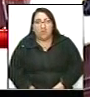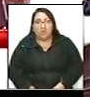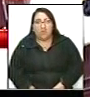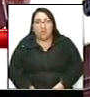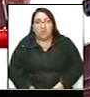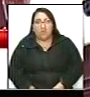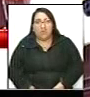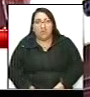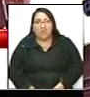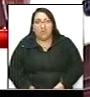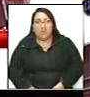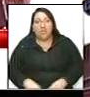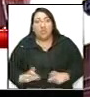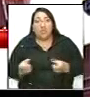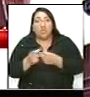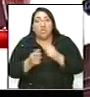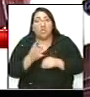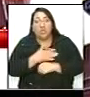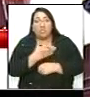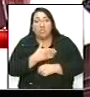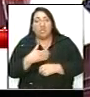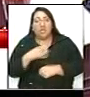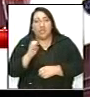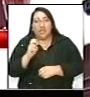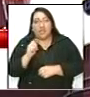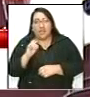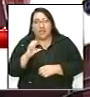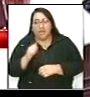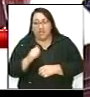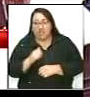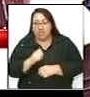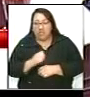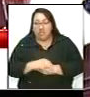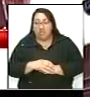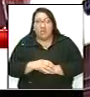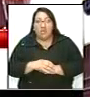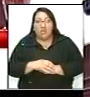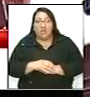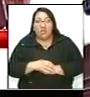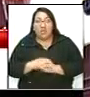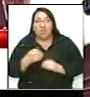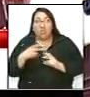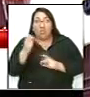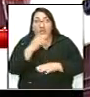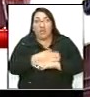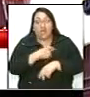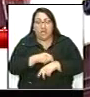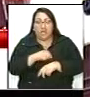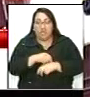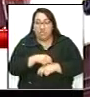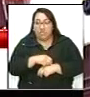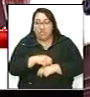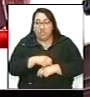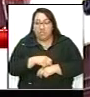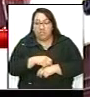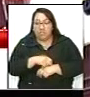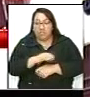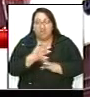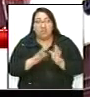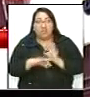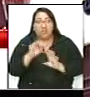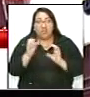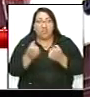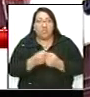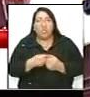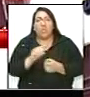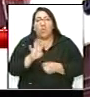ya como parlamentario en el 2006, yo presidí la Comisión de Ética. Y en mi caso, en el tiempo que yo estuve, por lo menos sacamos del Parlamento